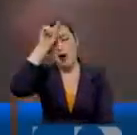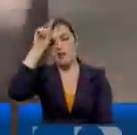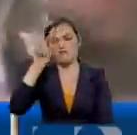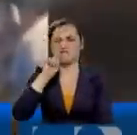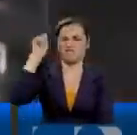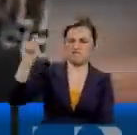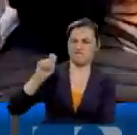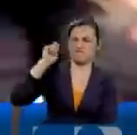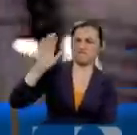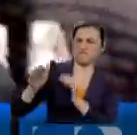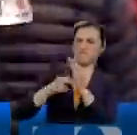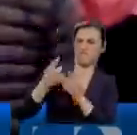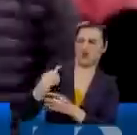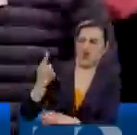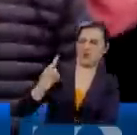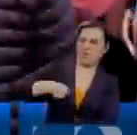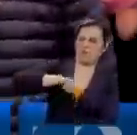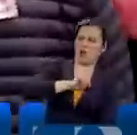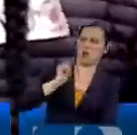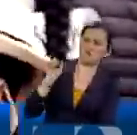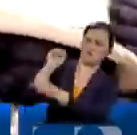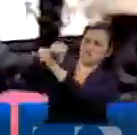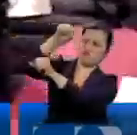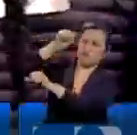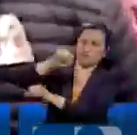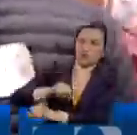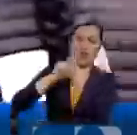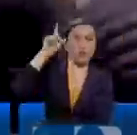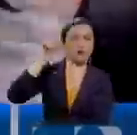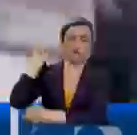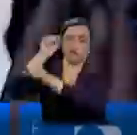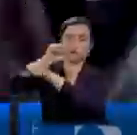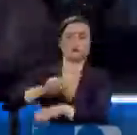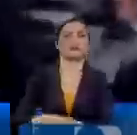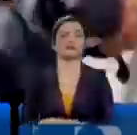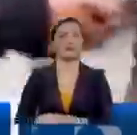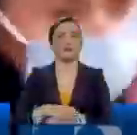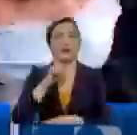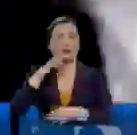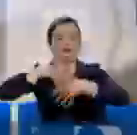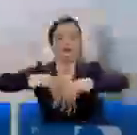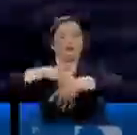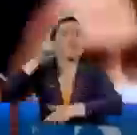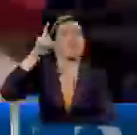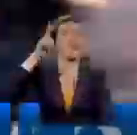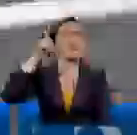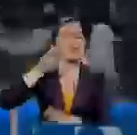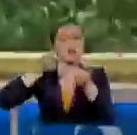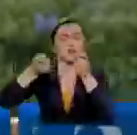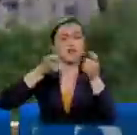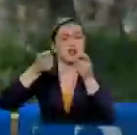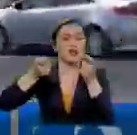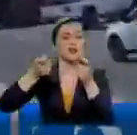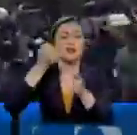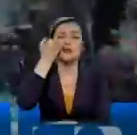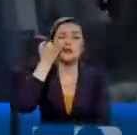la conquista española y en rechazo también a las políticas del gobierno. Los manifestantes, encabezados por el dirigente del